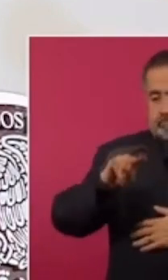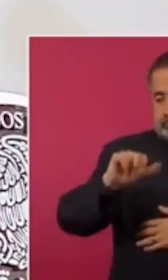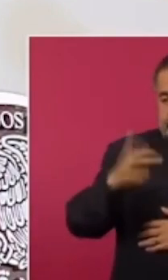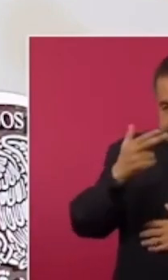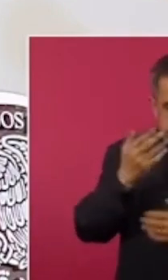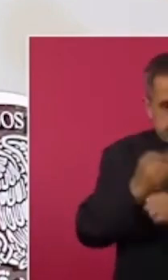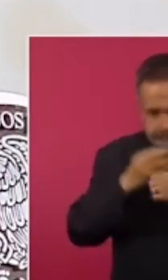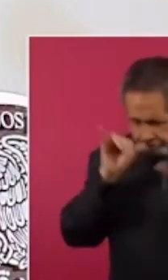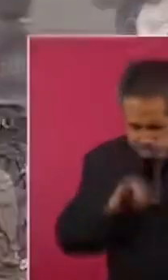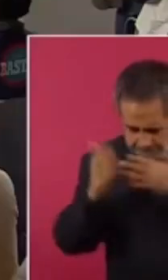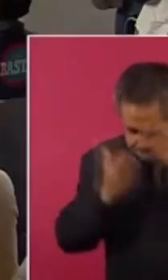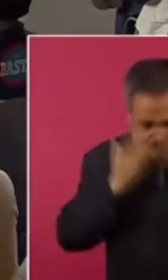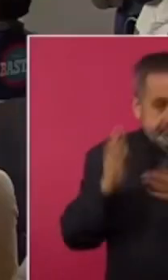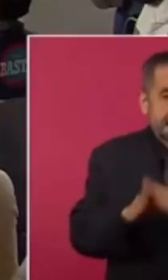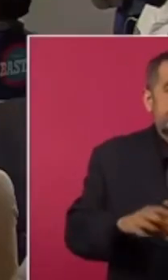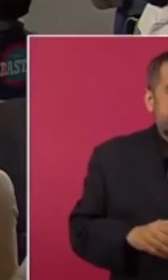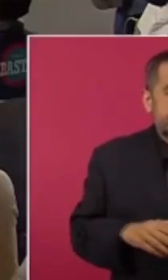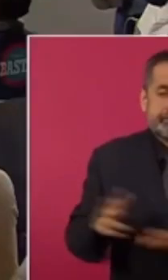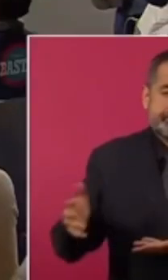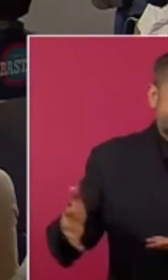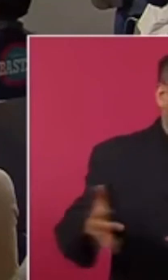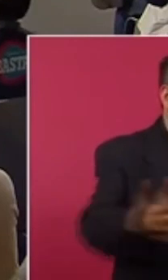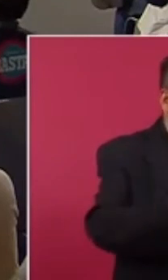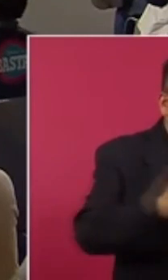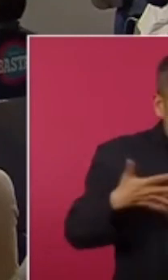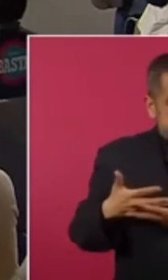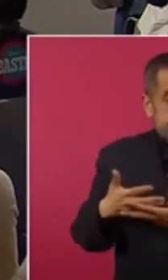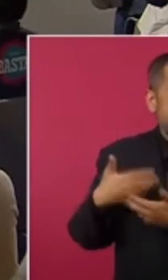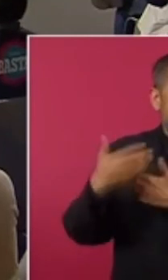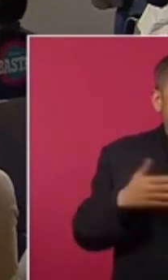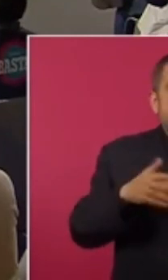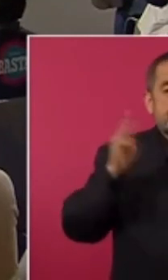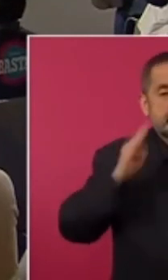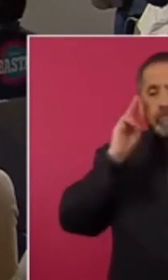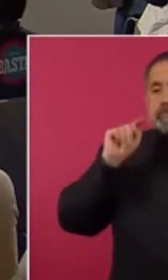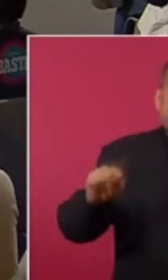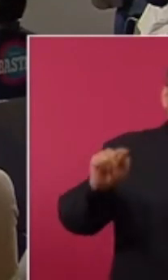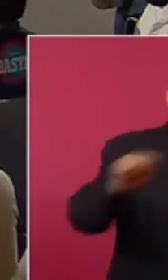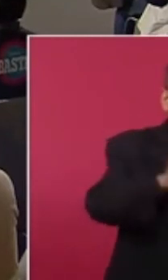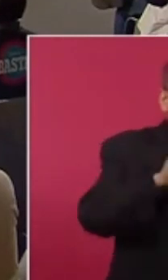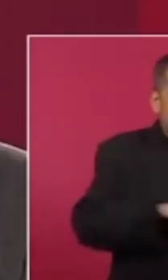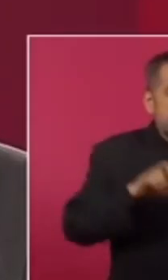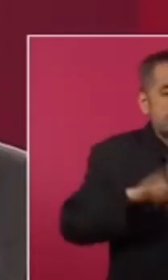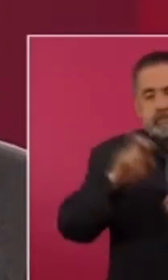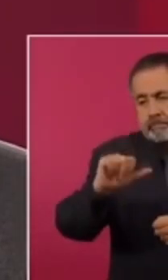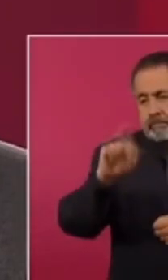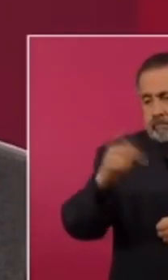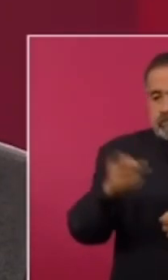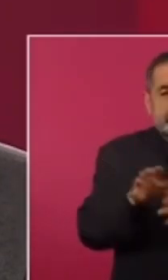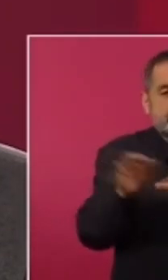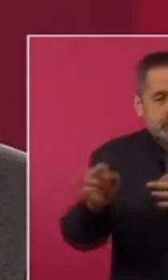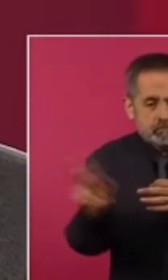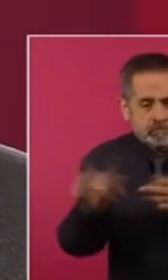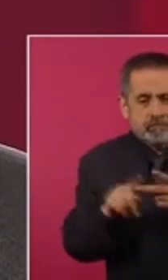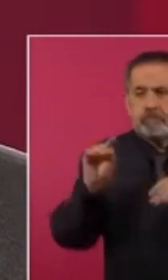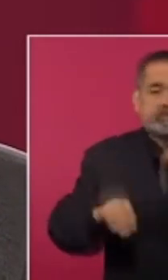y depósitos. Todo este material se habrá de presentar en los museos que ya existen, por ejemplo, en Sibichaltún y Cancún, en los museos